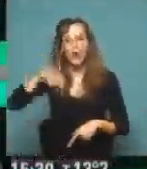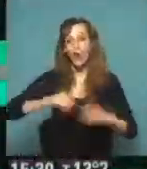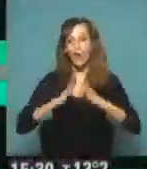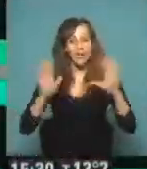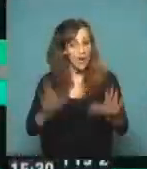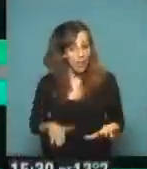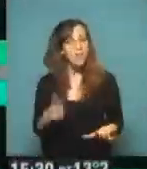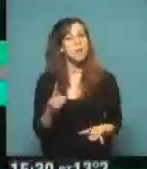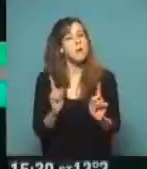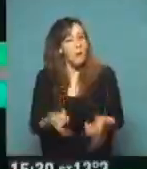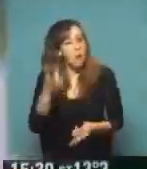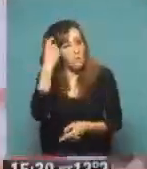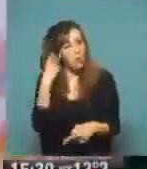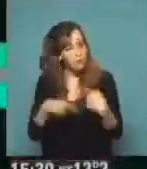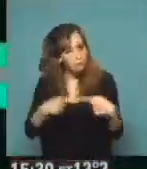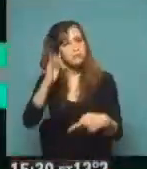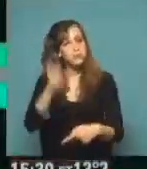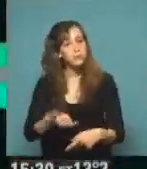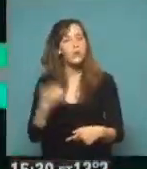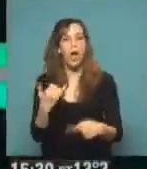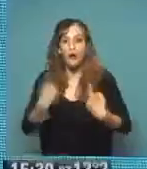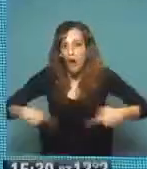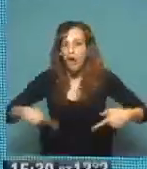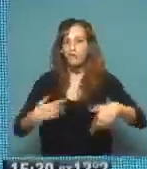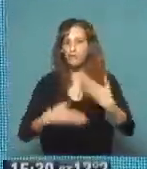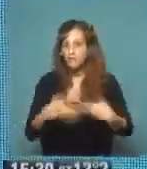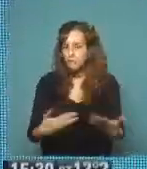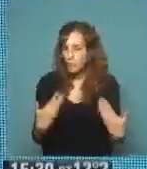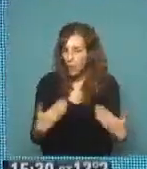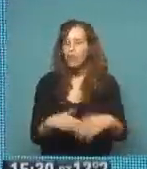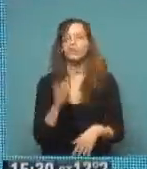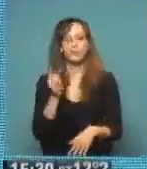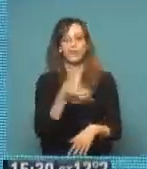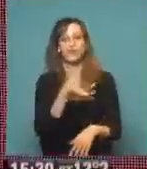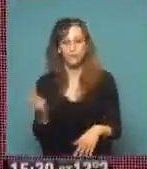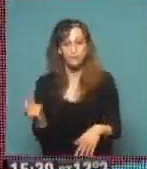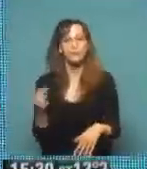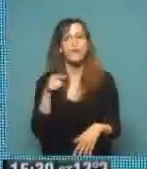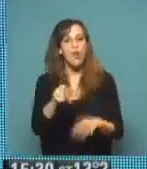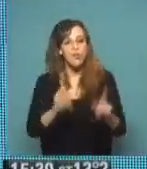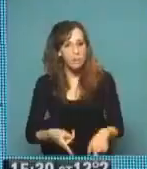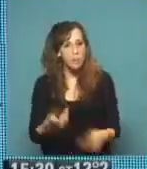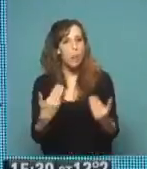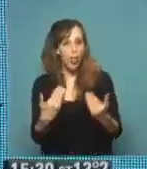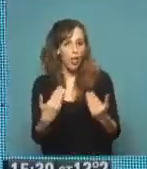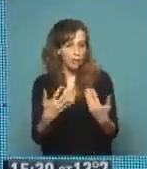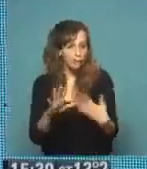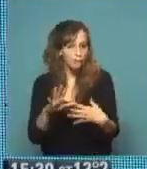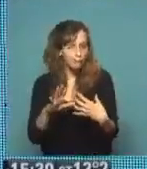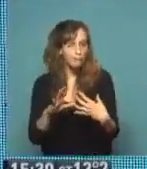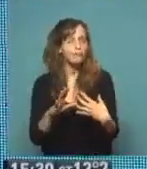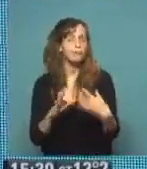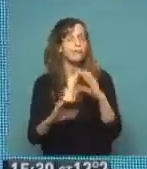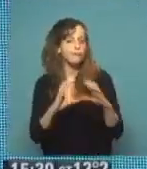casa, pero seguimos aprendiendo, porque hay mucho que hacer. Por supuesto, tenemos de todo que hacer y también vos te podés comunicar con nosotros.